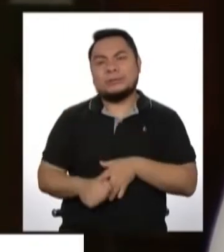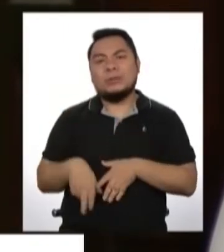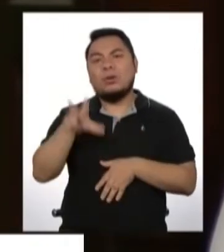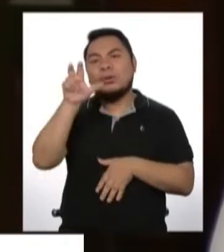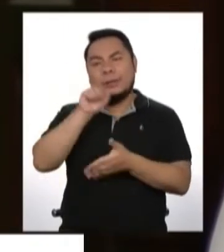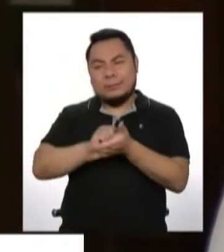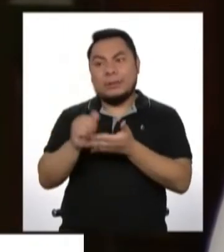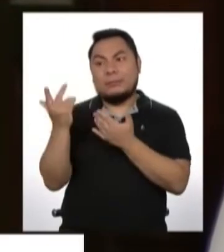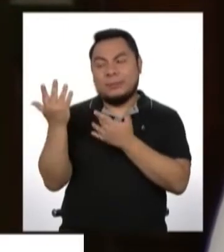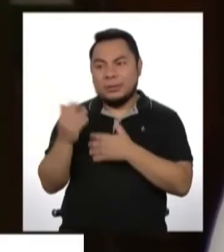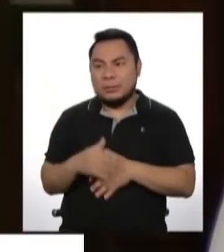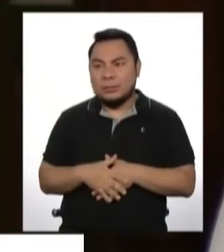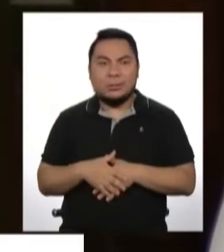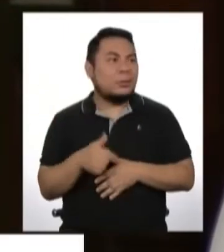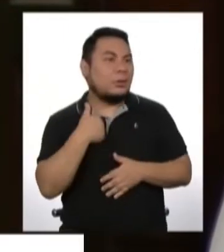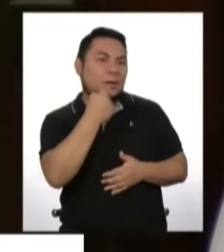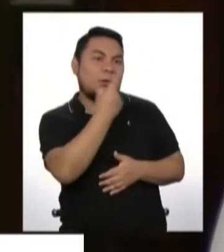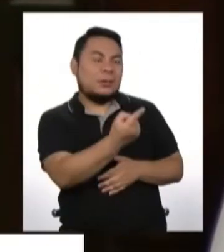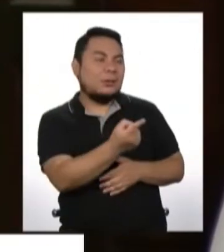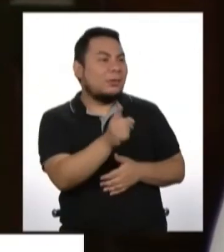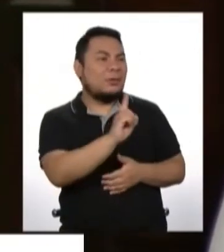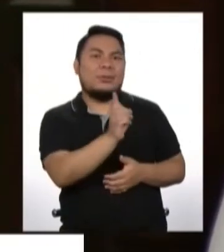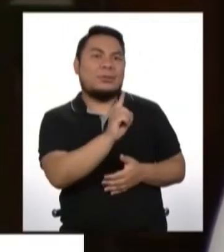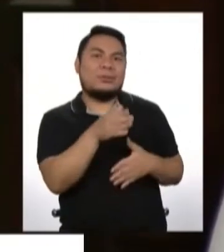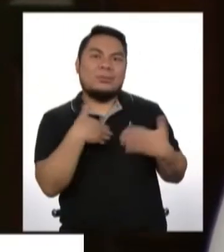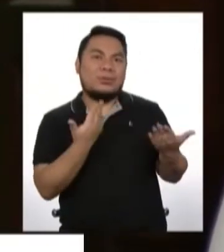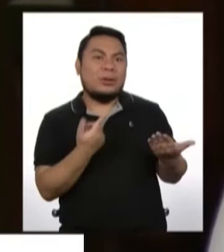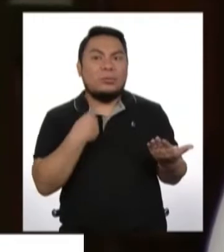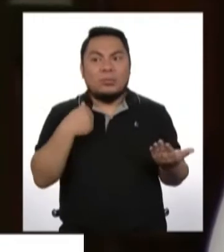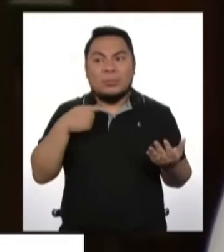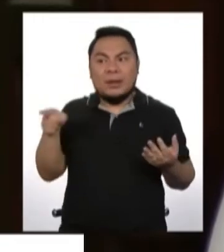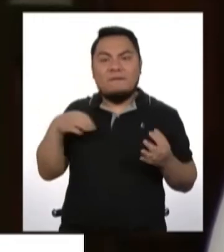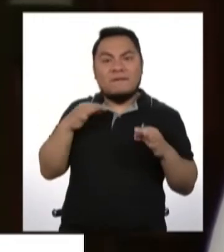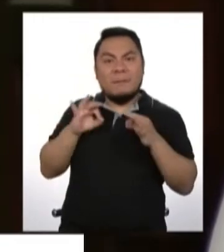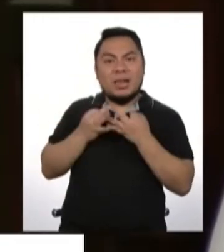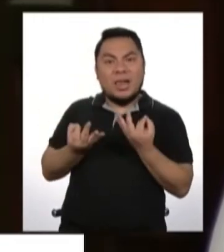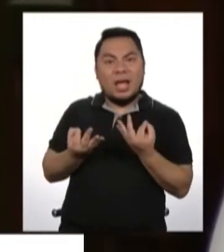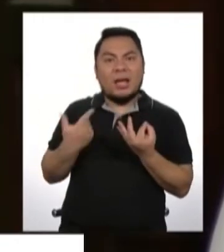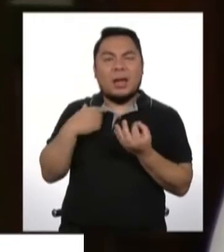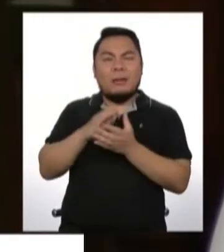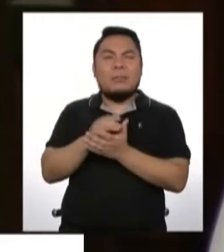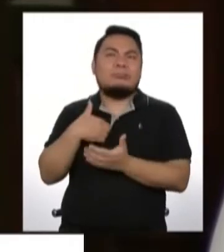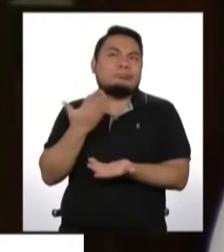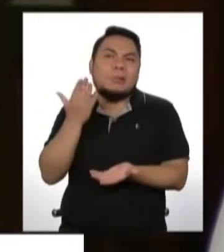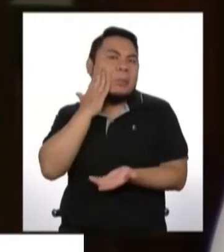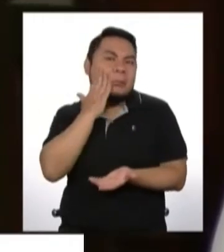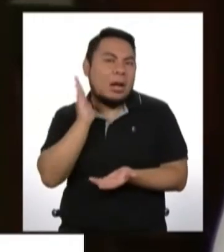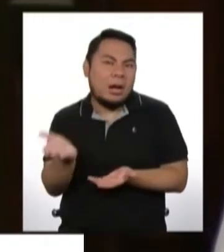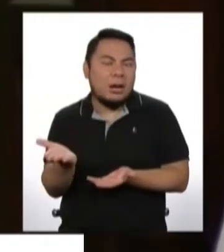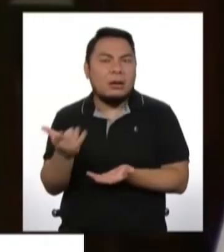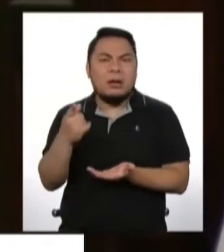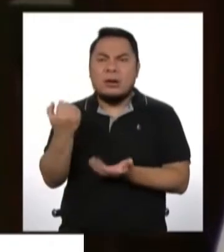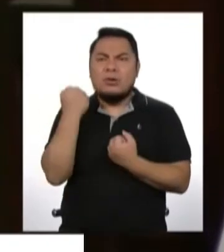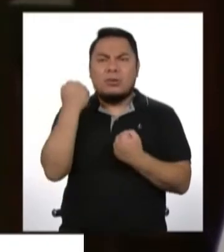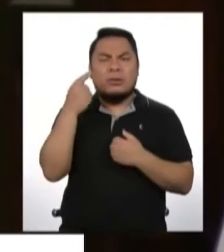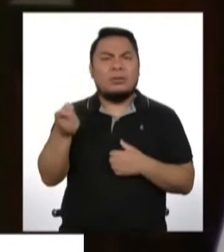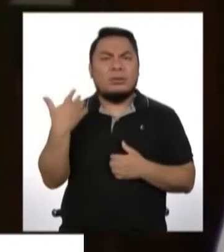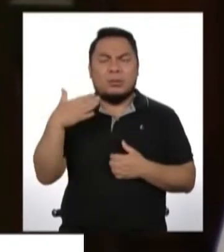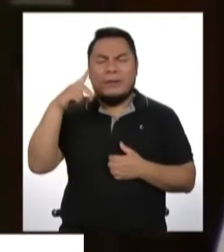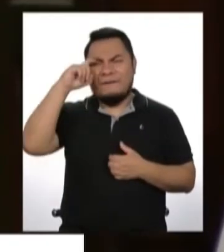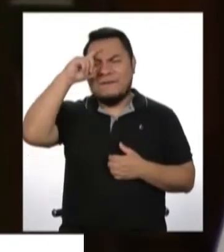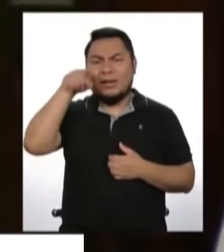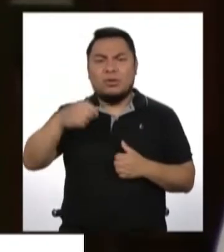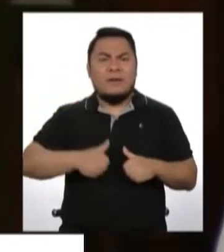meses. No podemos darnos ese lujo porque nuestro familiar, nuestro ser querido, está en riesgo de perder la